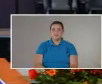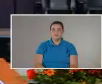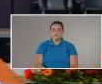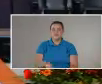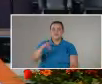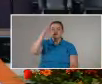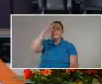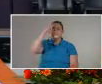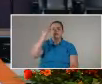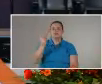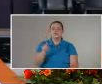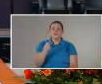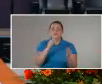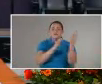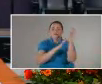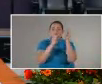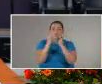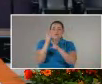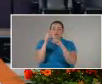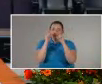¿Por qué Jesús lloró, hermano?